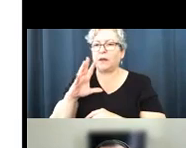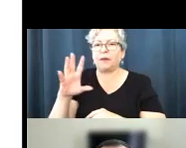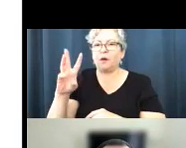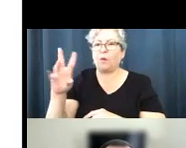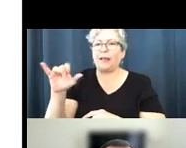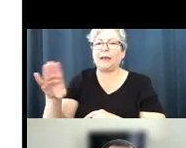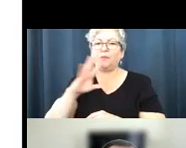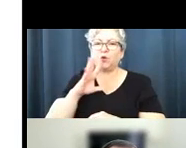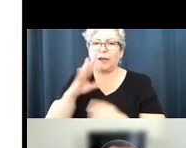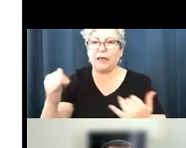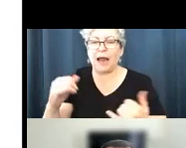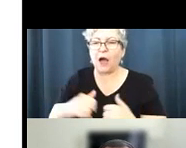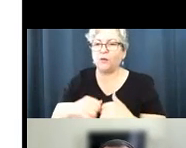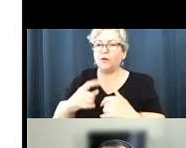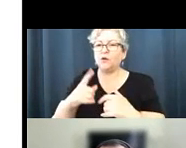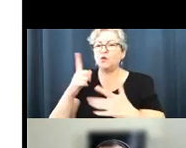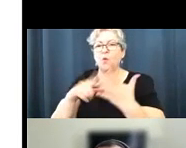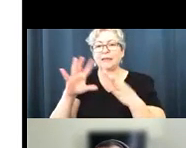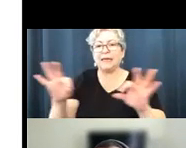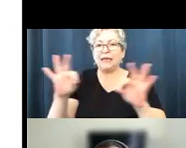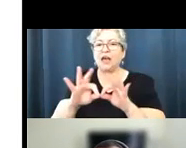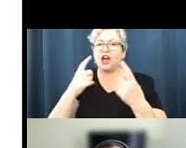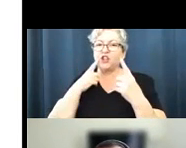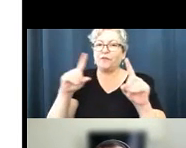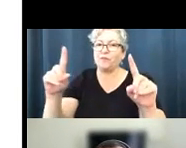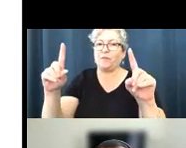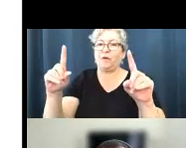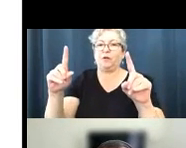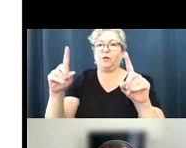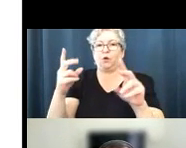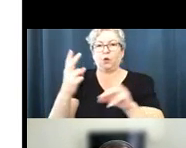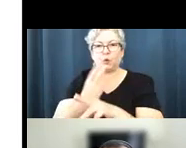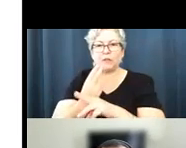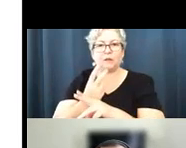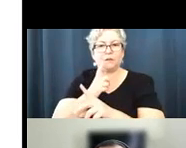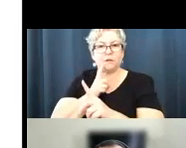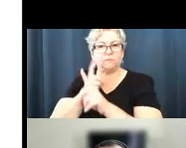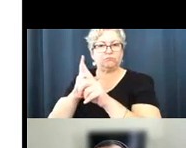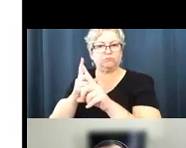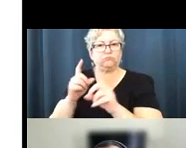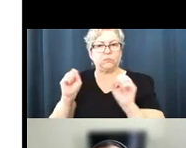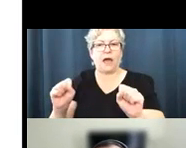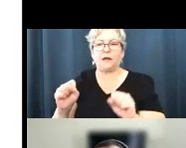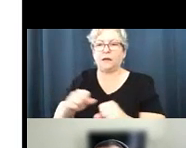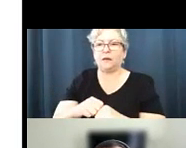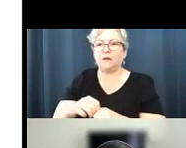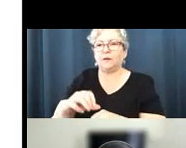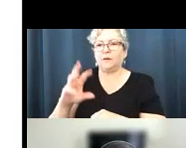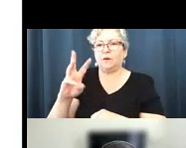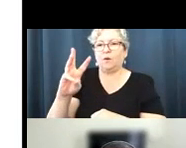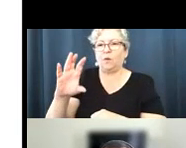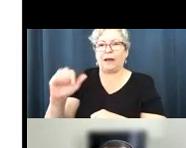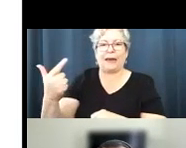pensar de la experiencia auténtica del usuario. Y esto es poder hacer